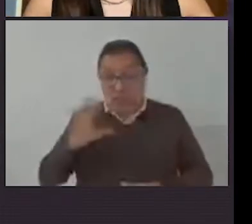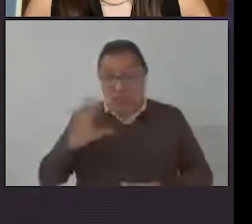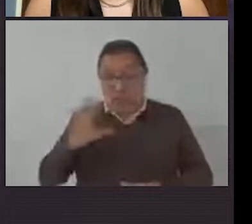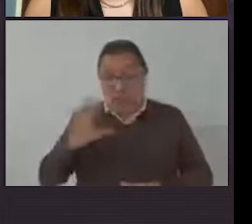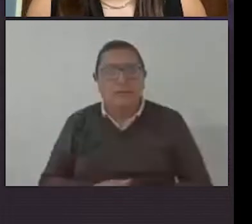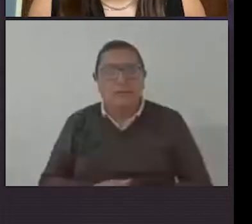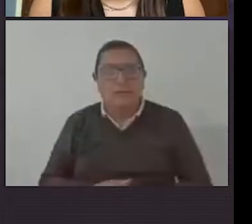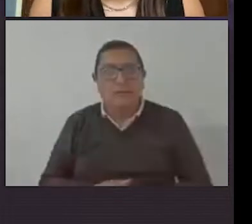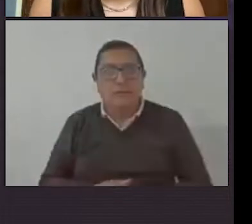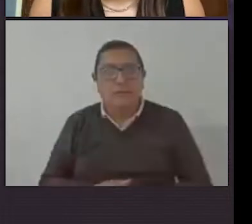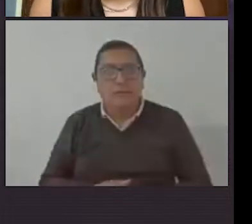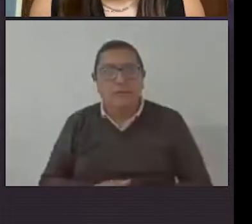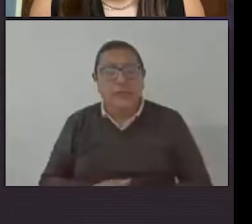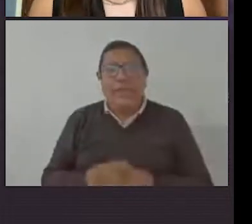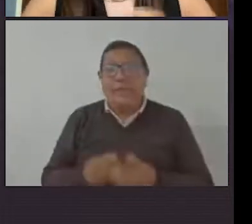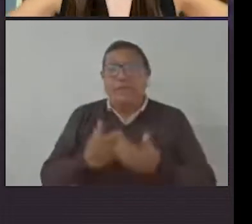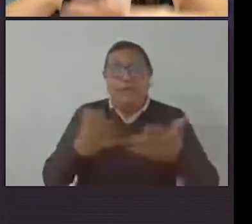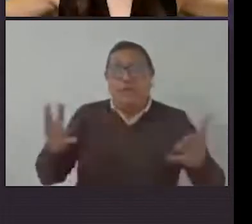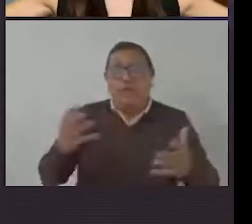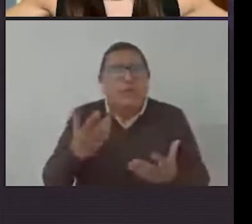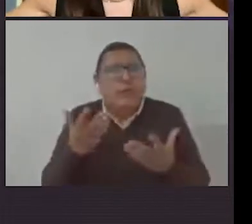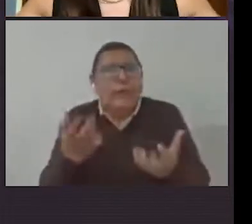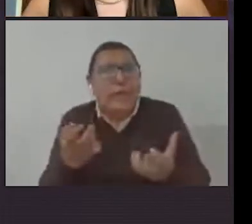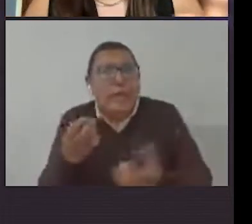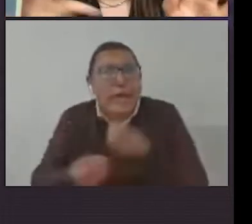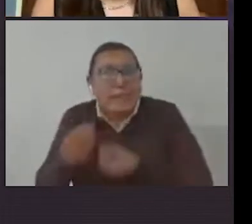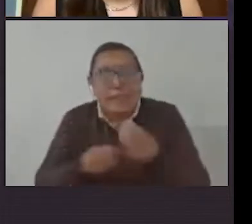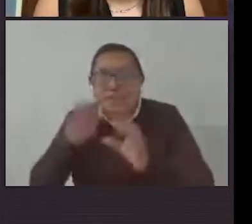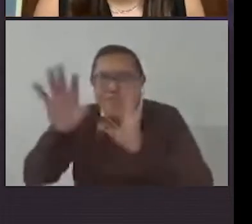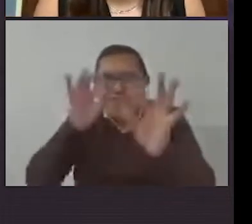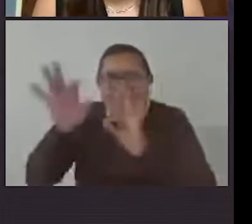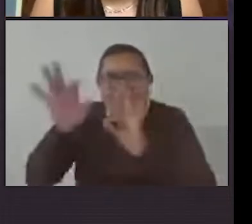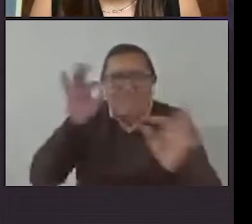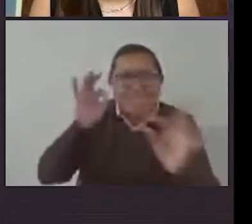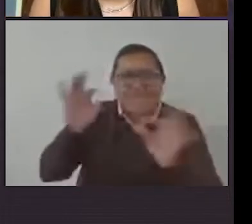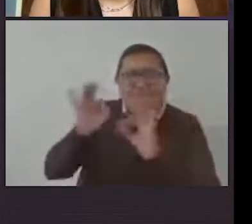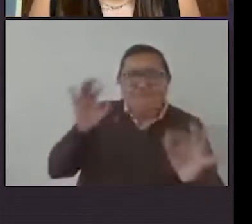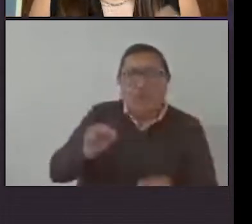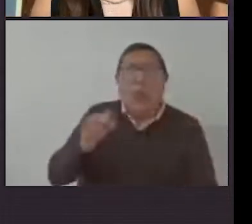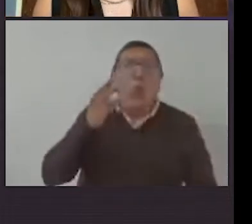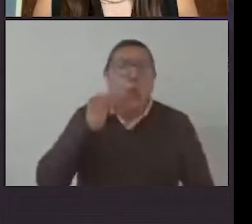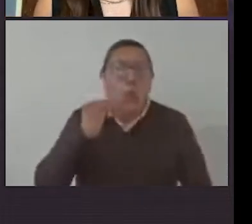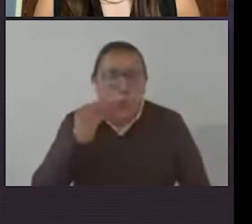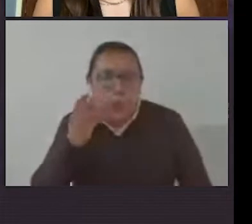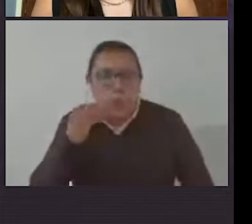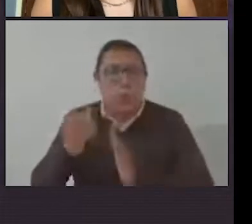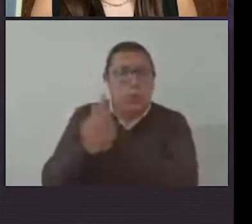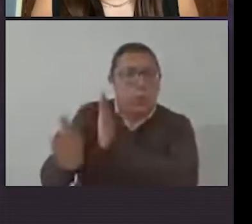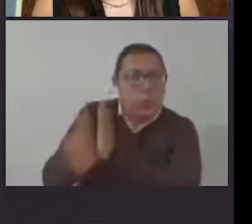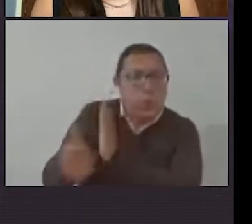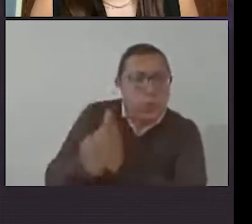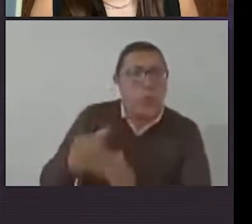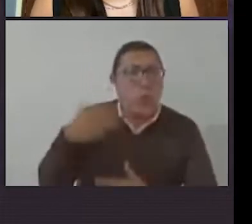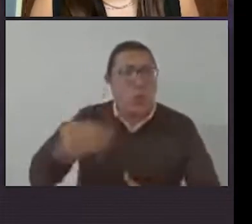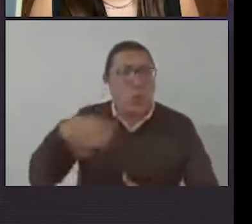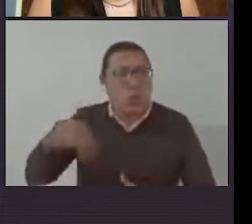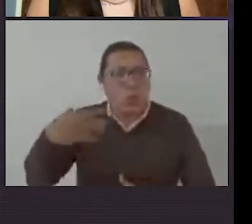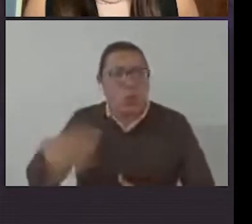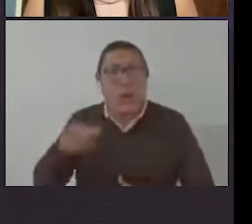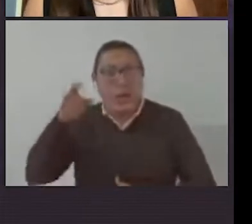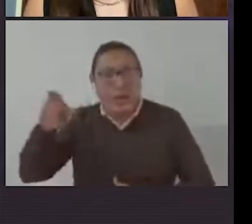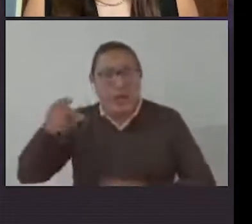los mejores talentos del mundo en geografías que tal vez nunca se habían imaginado para generar sus productos y servicios.